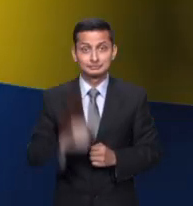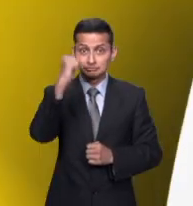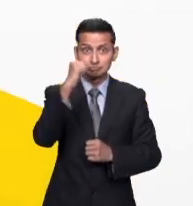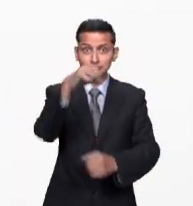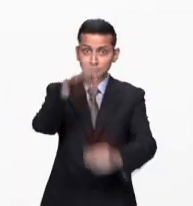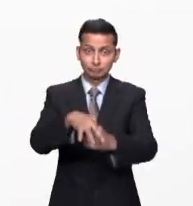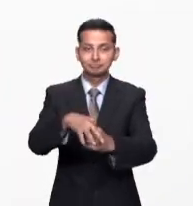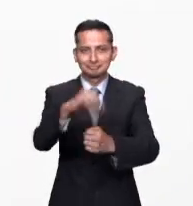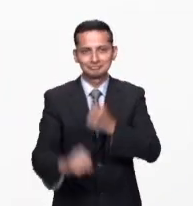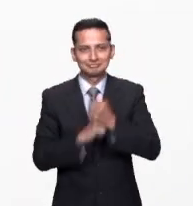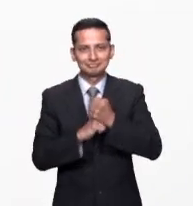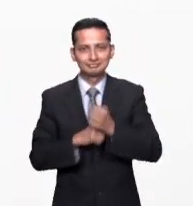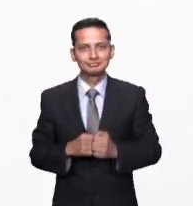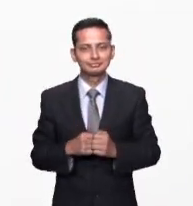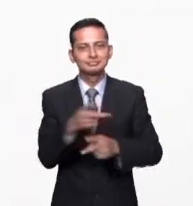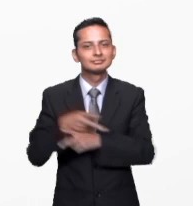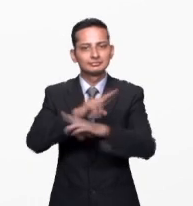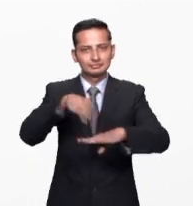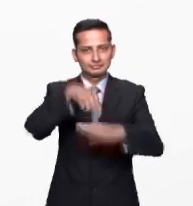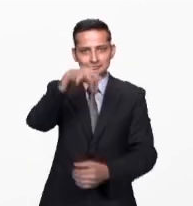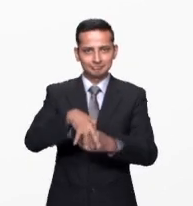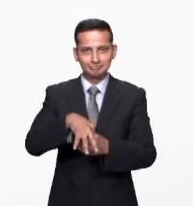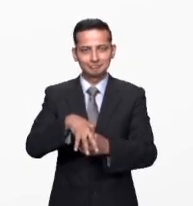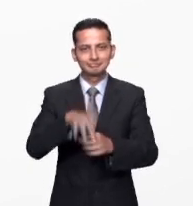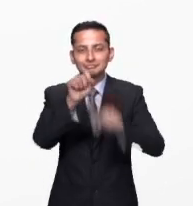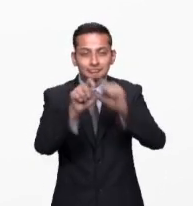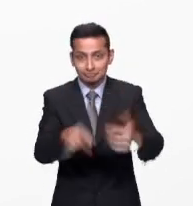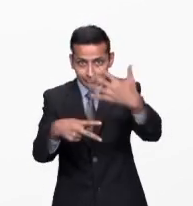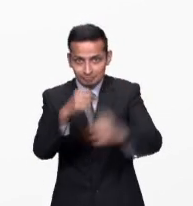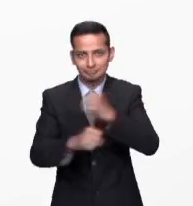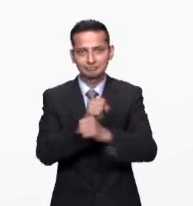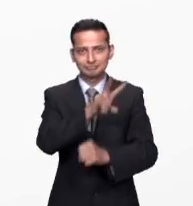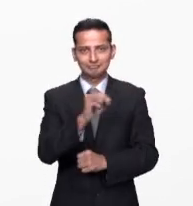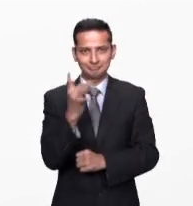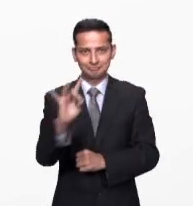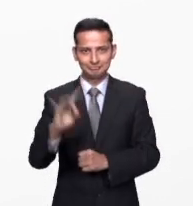voto. Ejerce tu derecho. Tu voto cuenta. Consejo Nacional Electoral. Referéndum y consulta popular 2018.